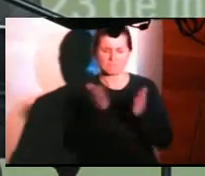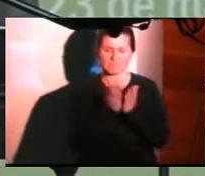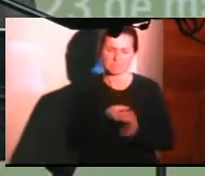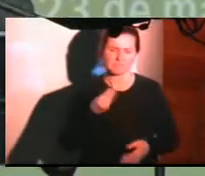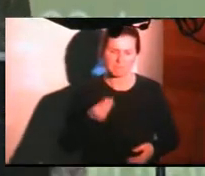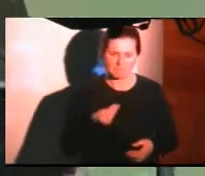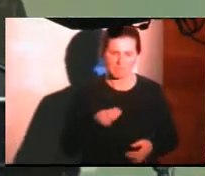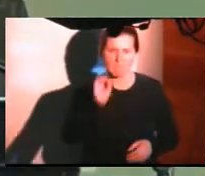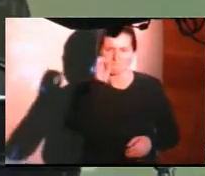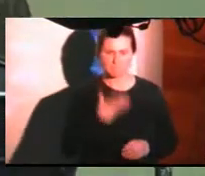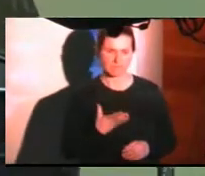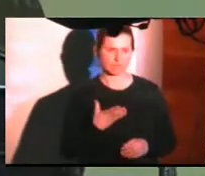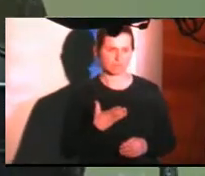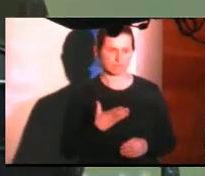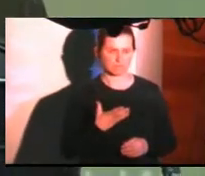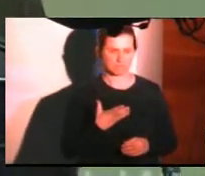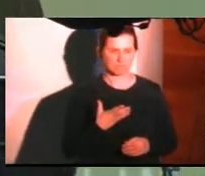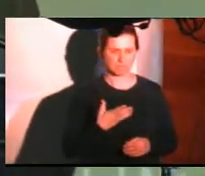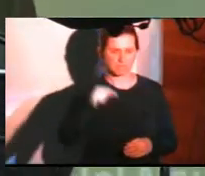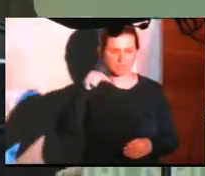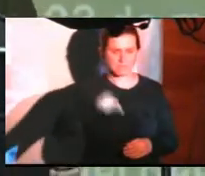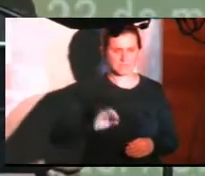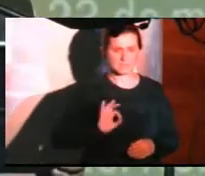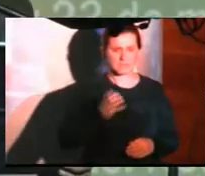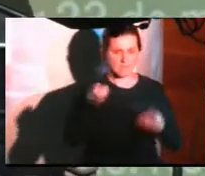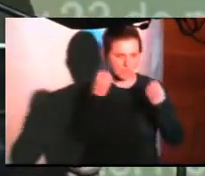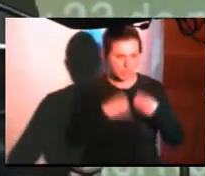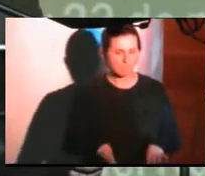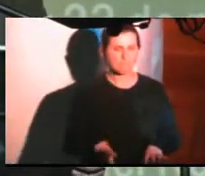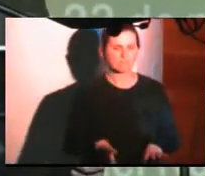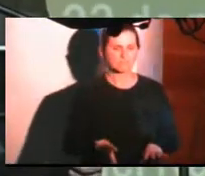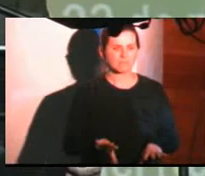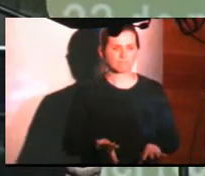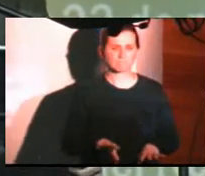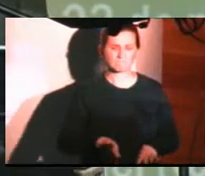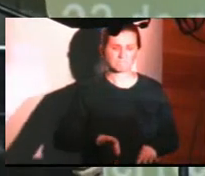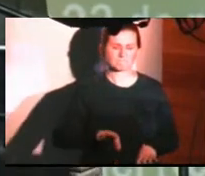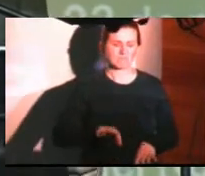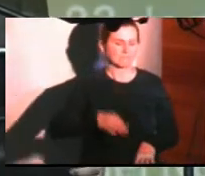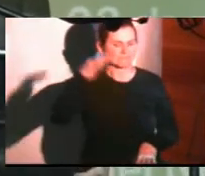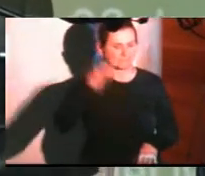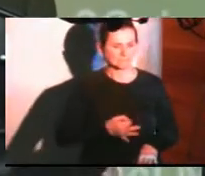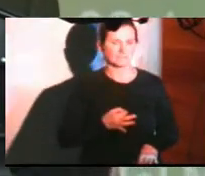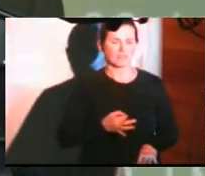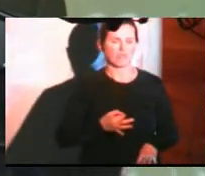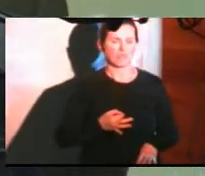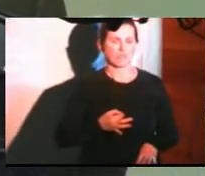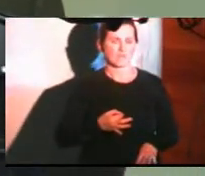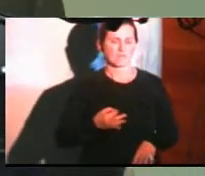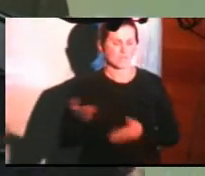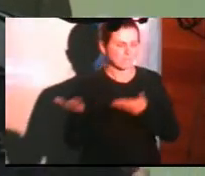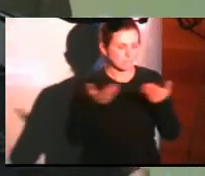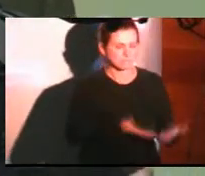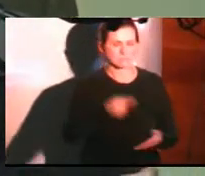ahora y que nace este año, seguramente nos demostrará que el camino de la tecnología nos permite